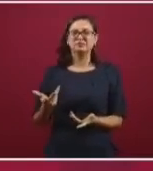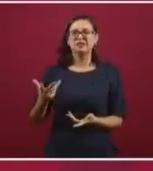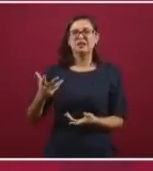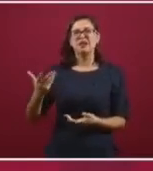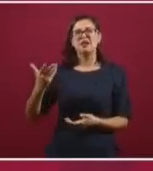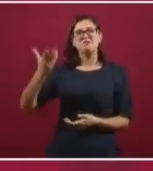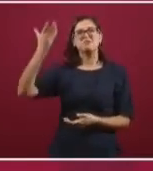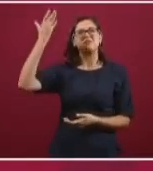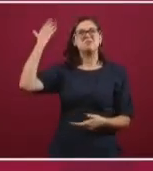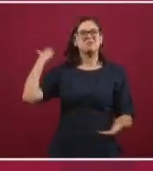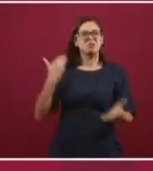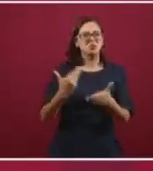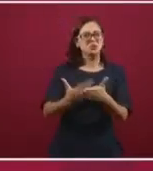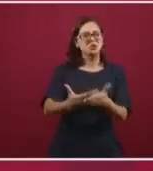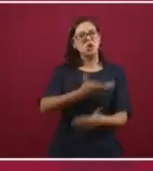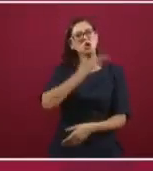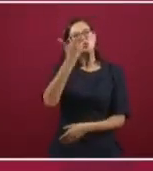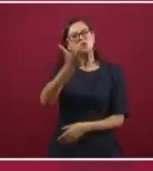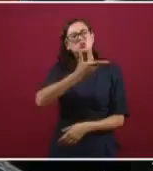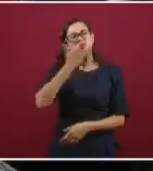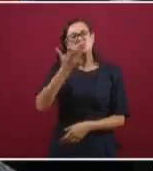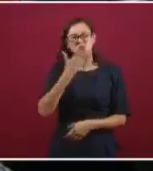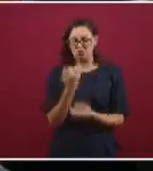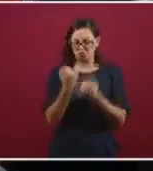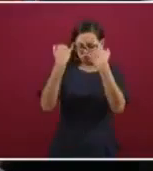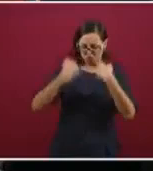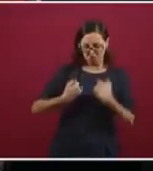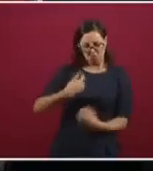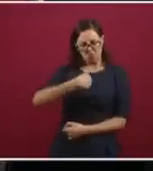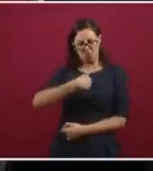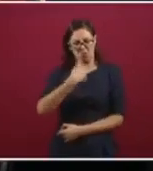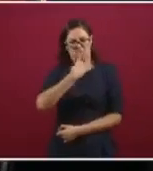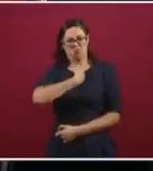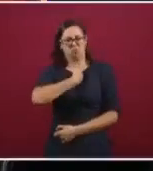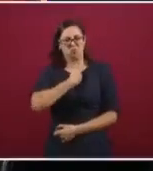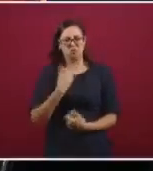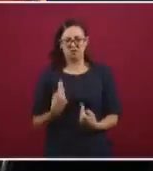individualista, en donde lo que